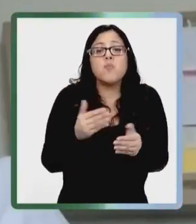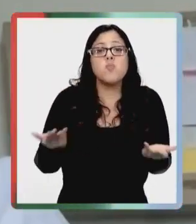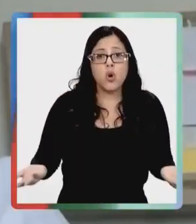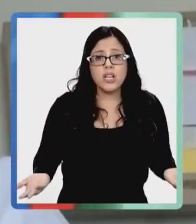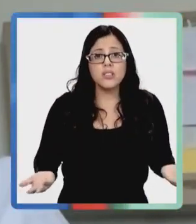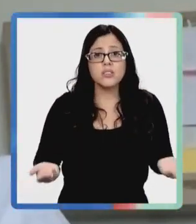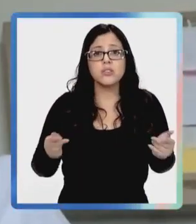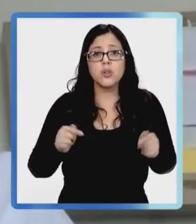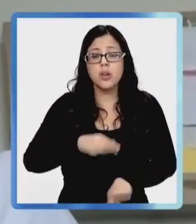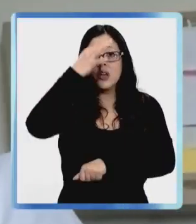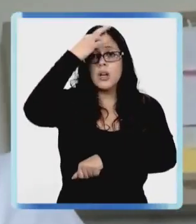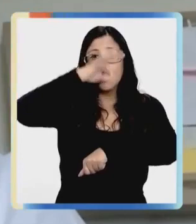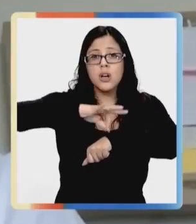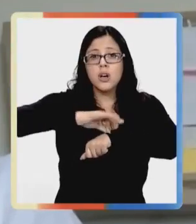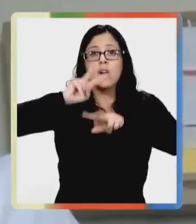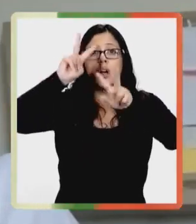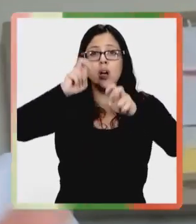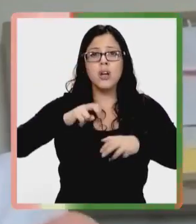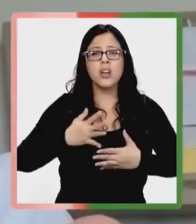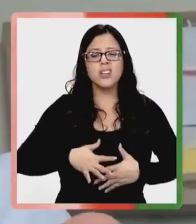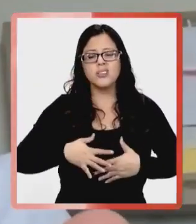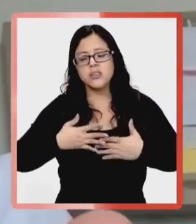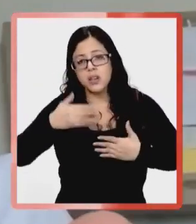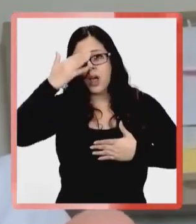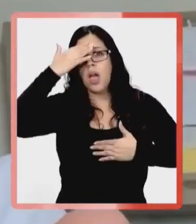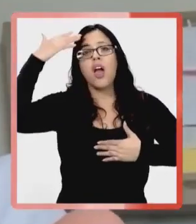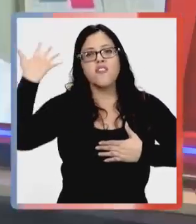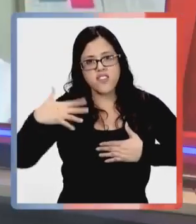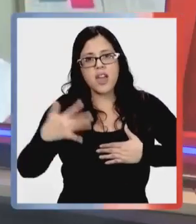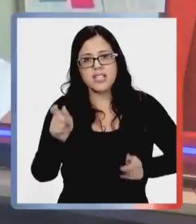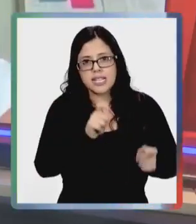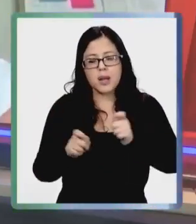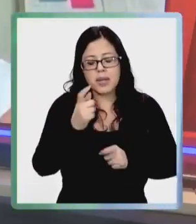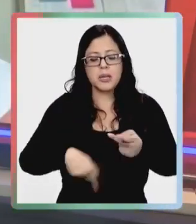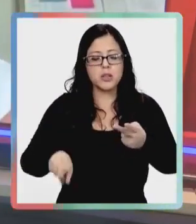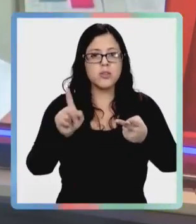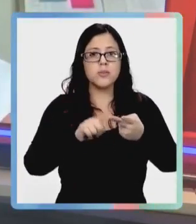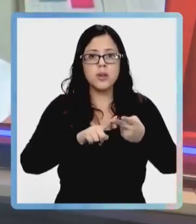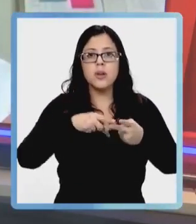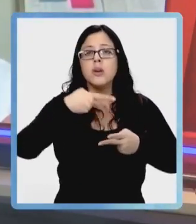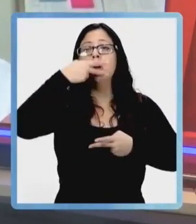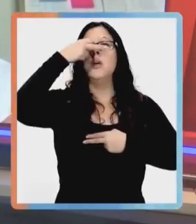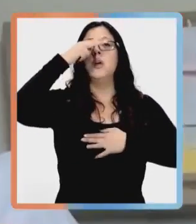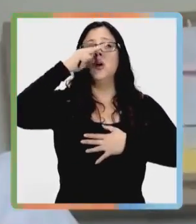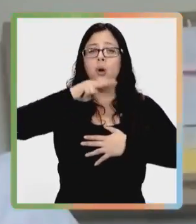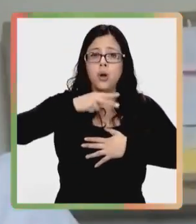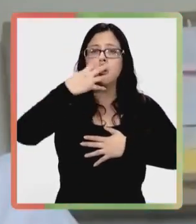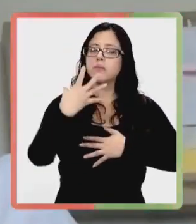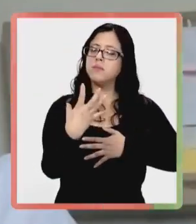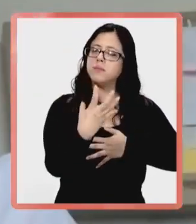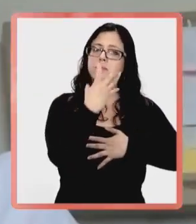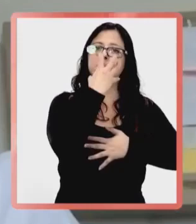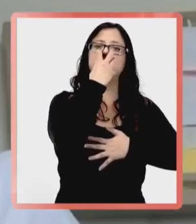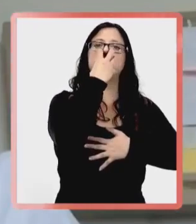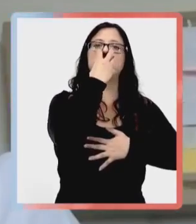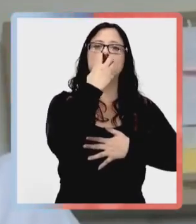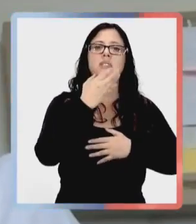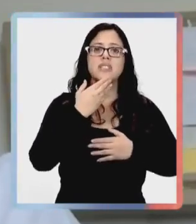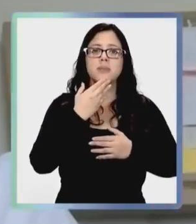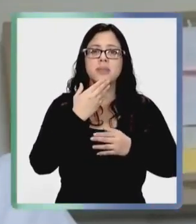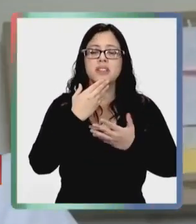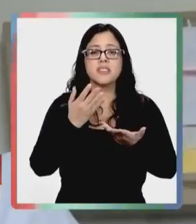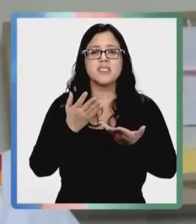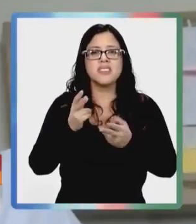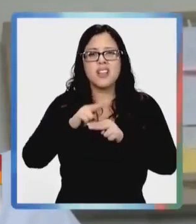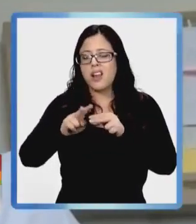se tratan de la parte sintomática. Se trata la fiebre, se trata la insuficiencia respiratoria, se le da oxígeno, se modifican